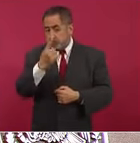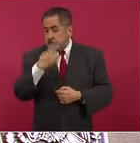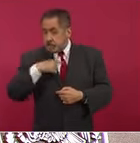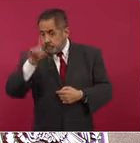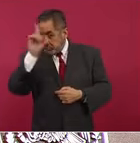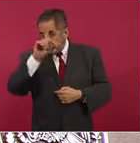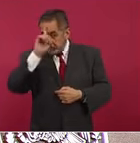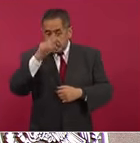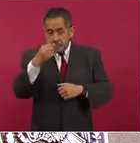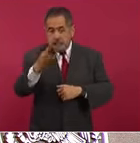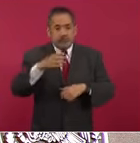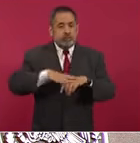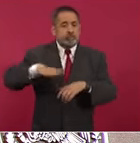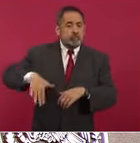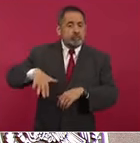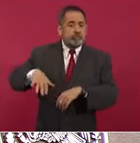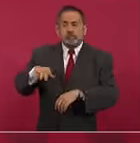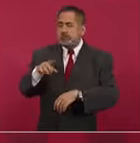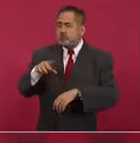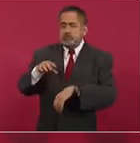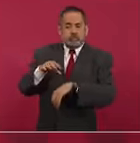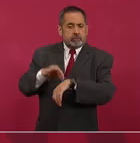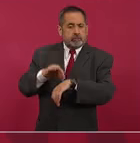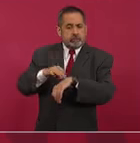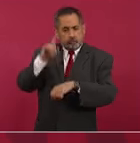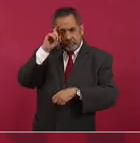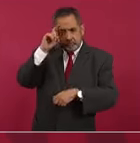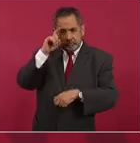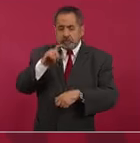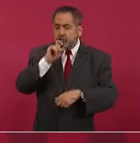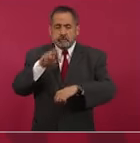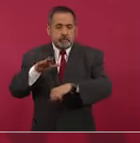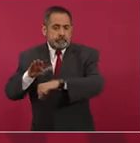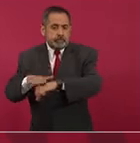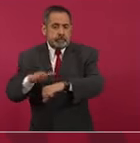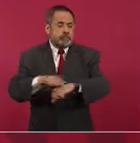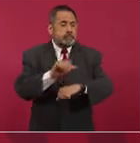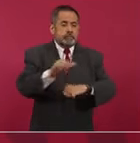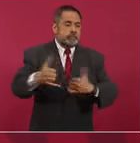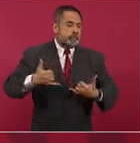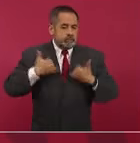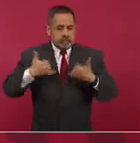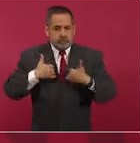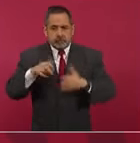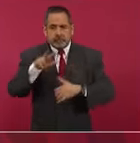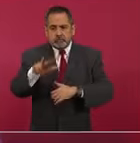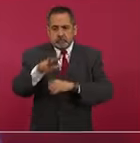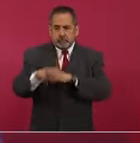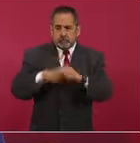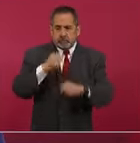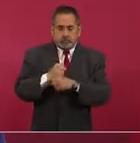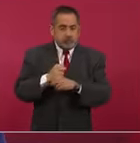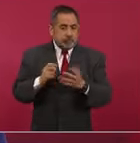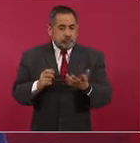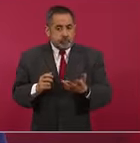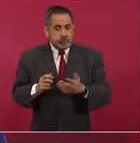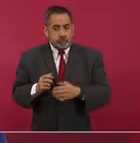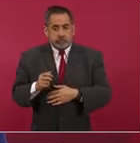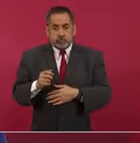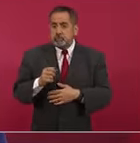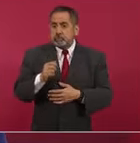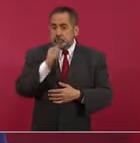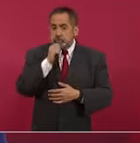el doctor Hugo López-Gatell, también los convoco a los jóvenes de 18 años que ya no han hecho su refuerzo,